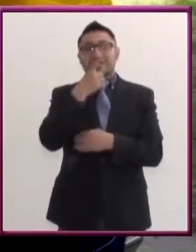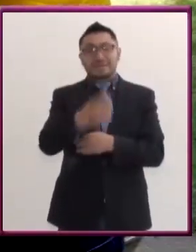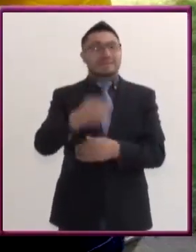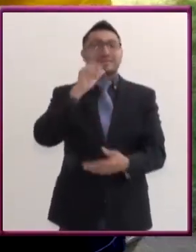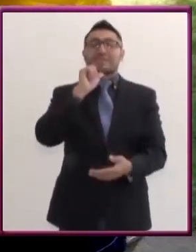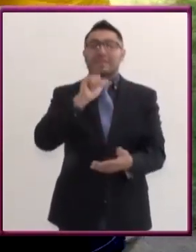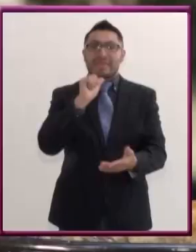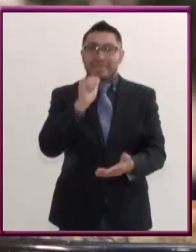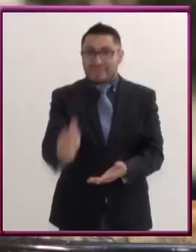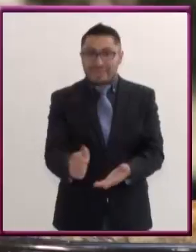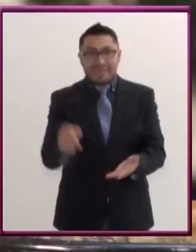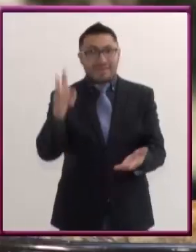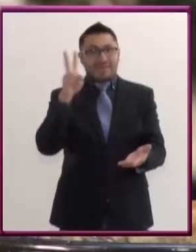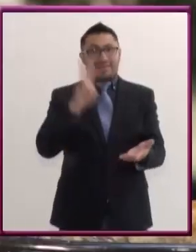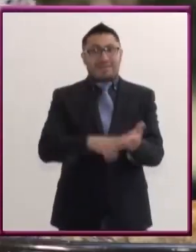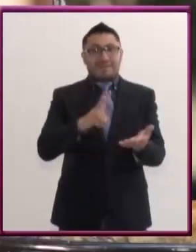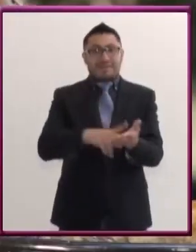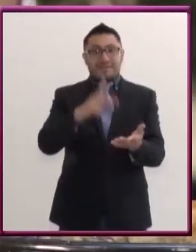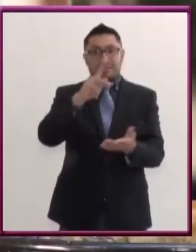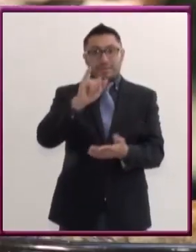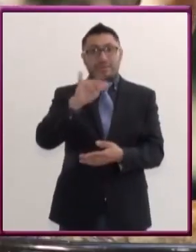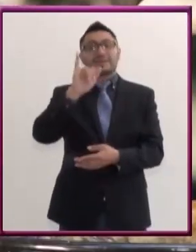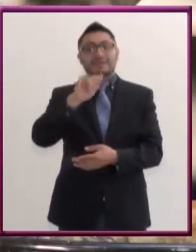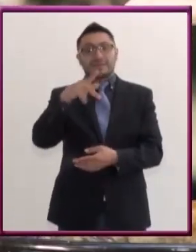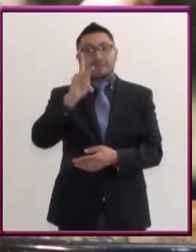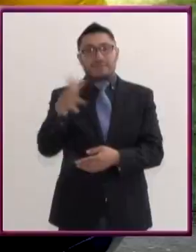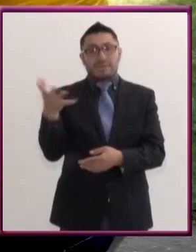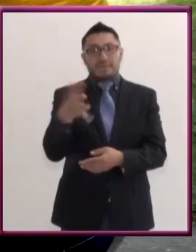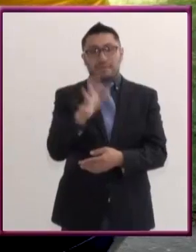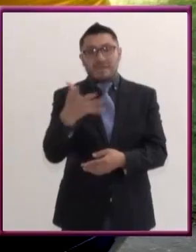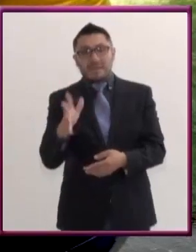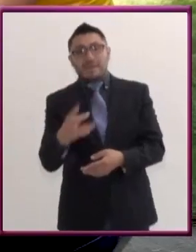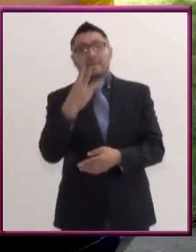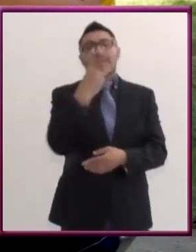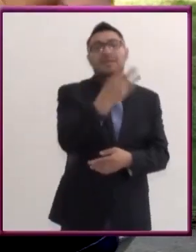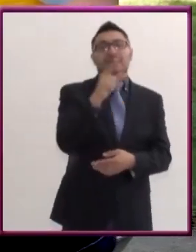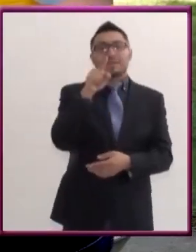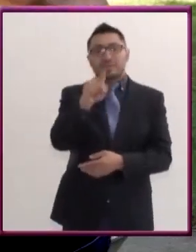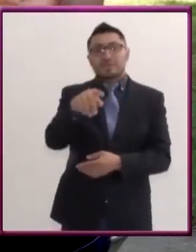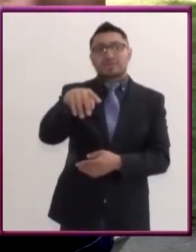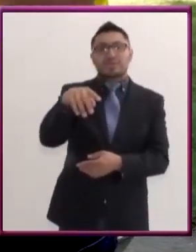nada más una aproximación. Sí, pero la aproximación sería... Pues